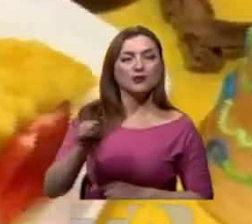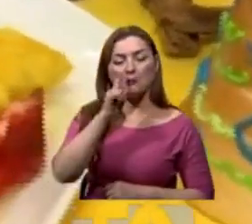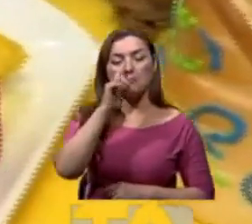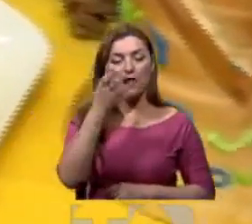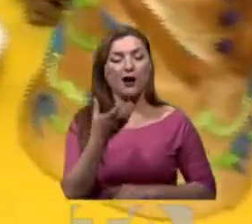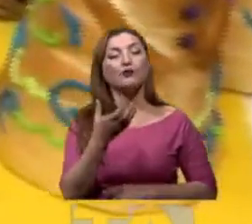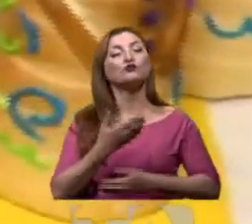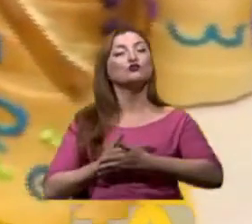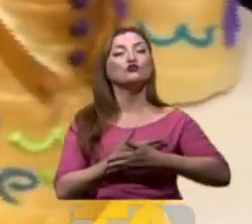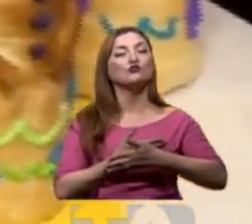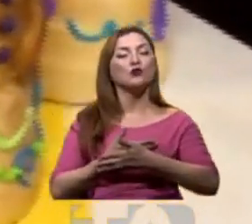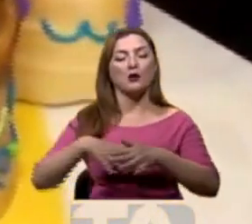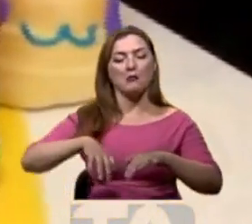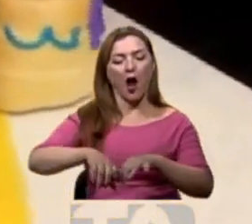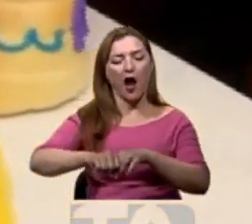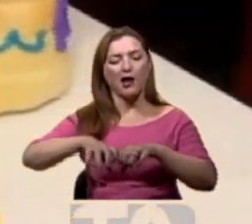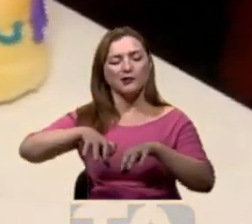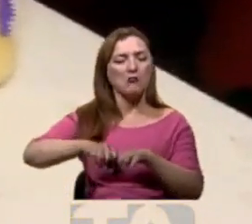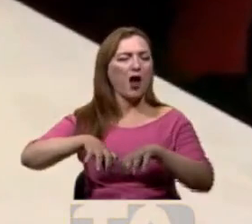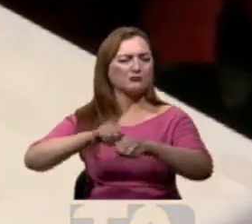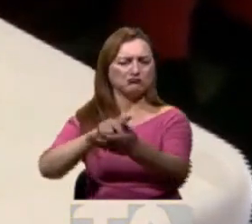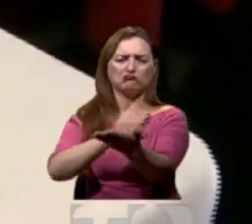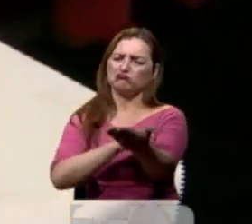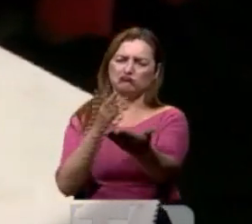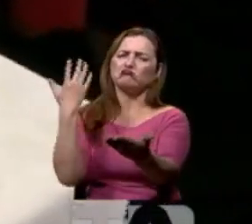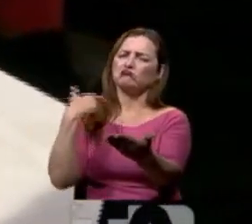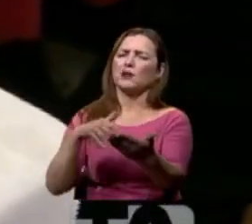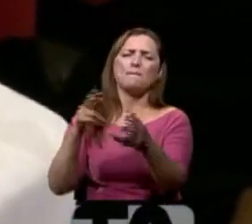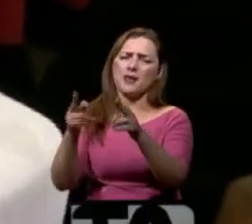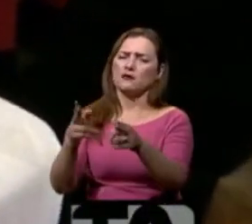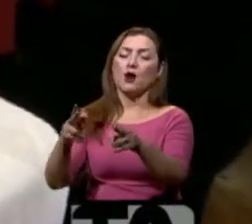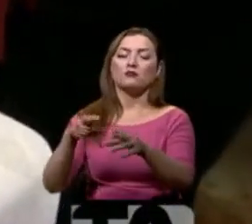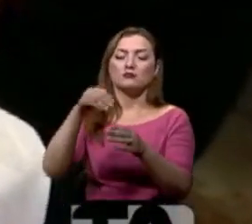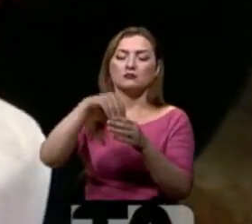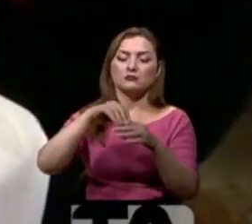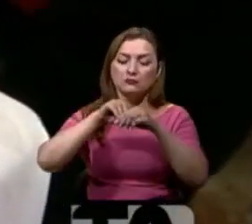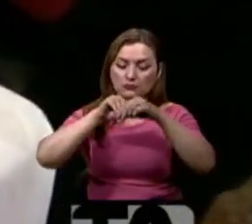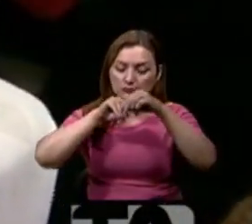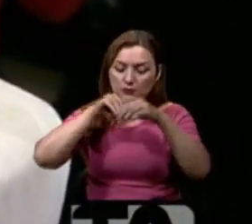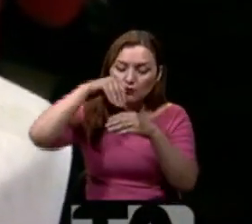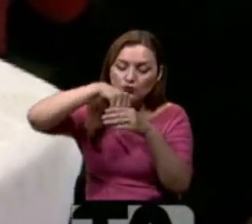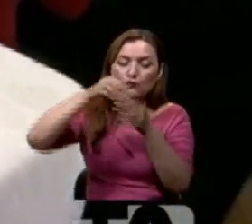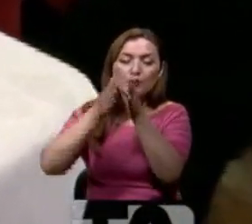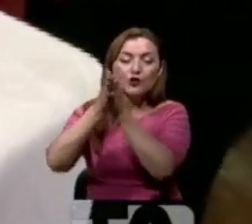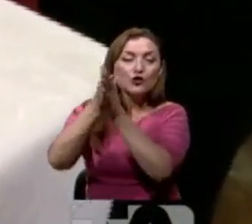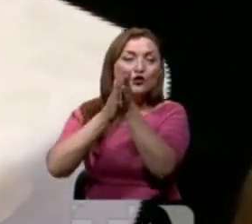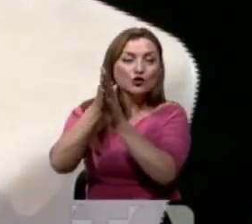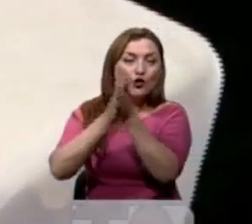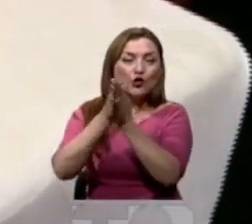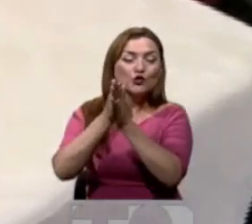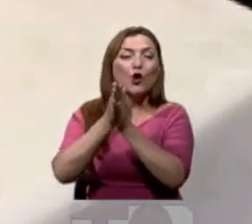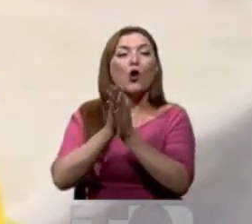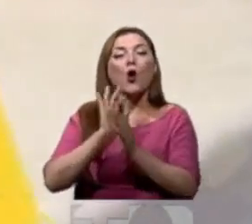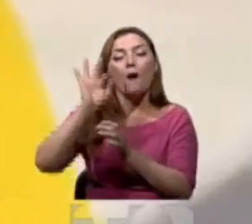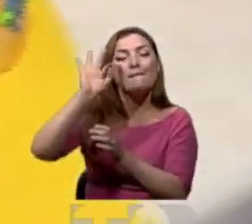pan hecho con la misma masa brioche, que es la tradicional. Por dentro tenemos un relleno de choco avellana con una infusión de